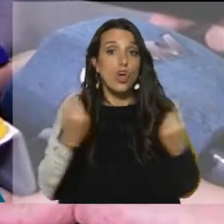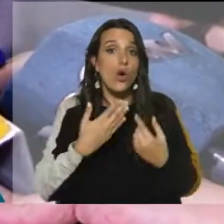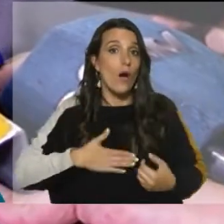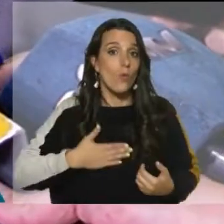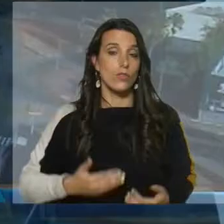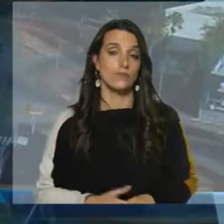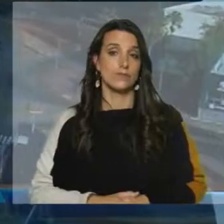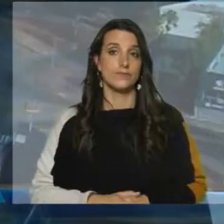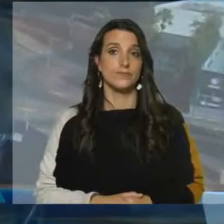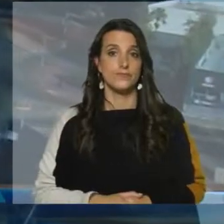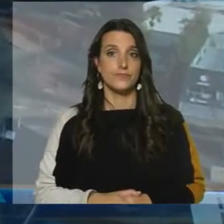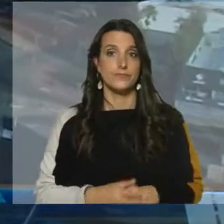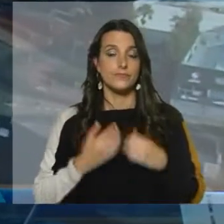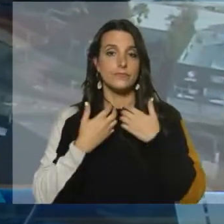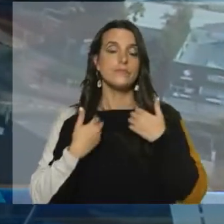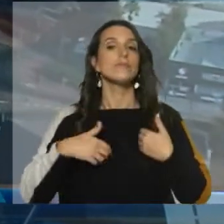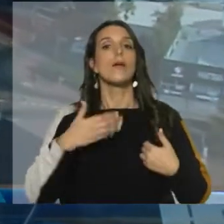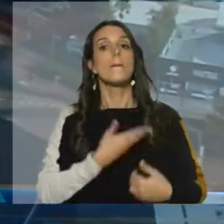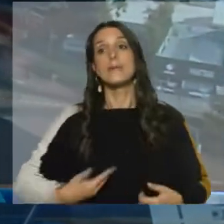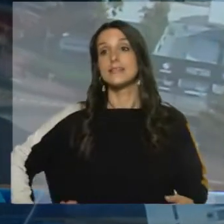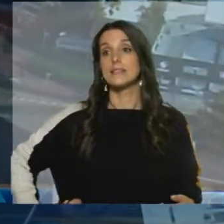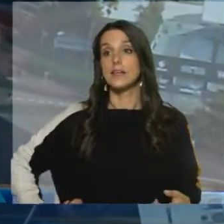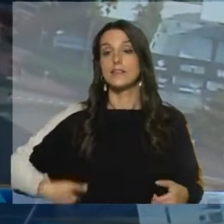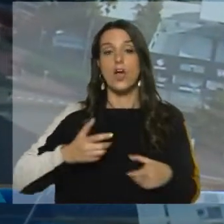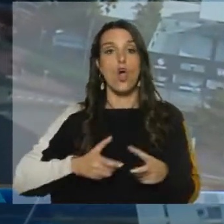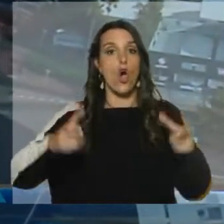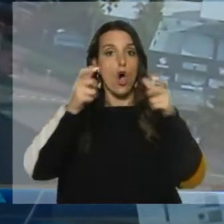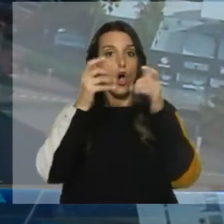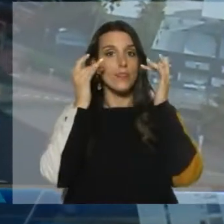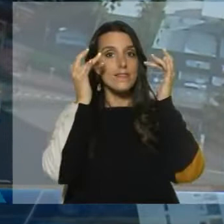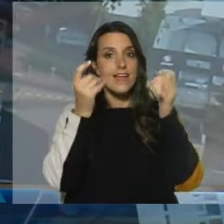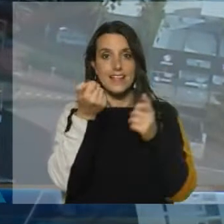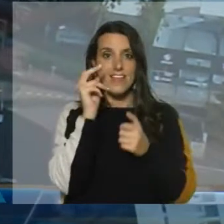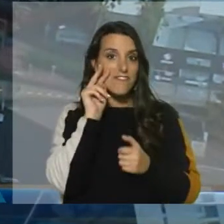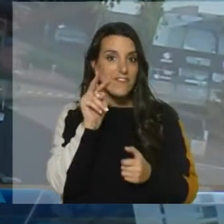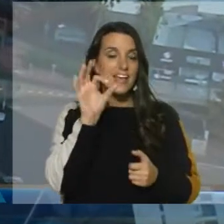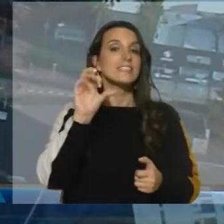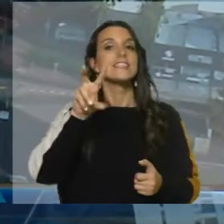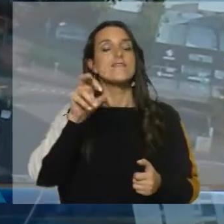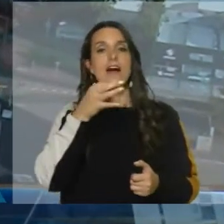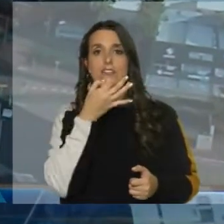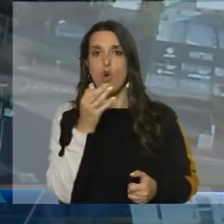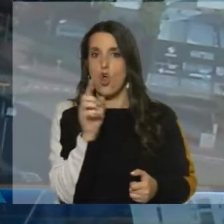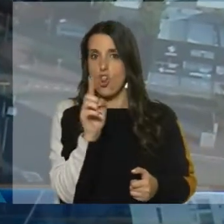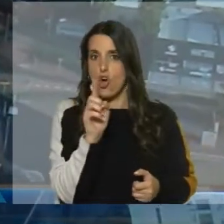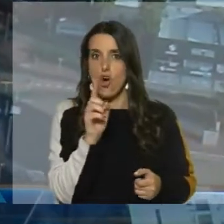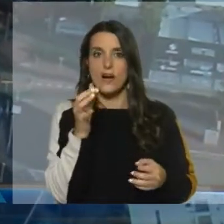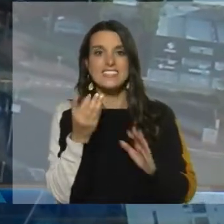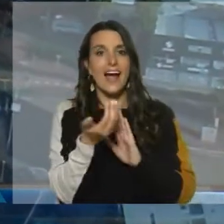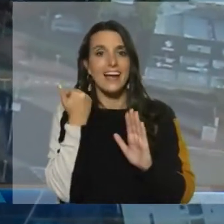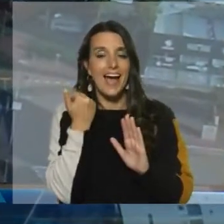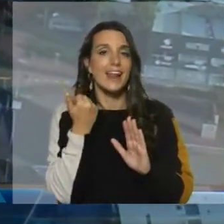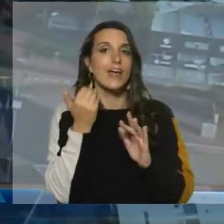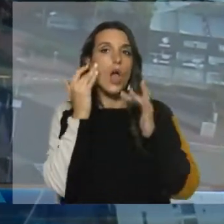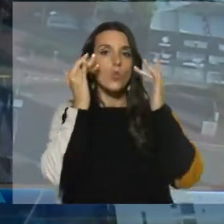acuerdo. Y el presidente del CODICEN, a quien recién veíamos, aseguró que no se va a quitar del sistema educativo